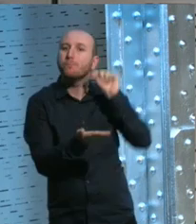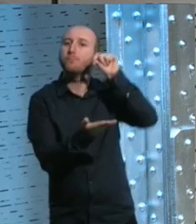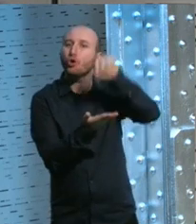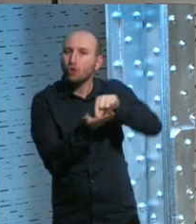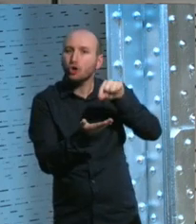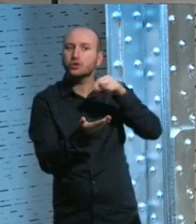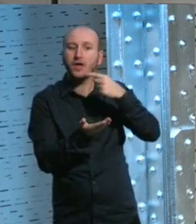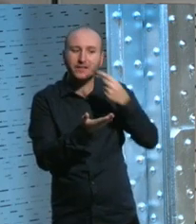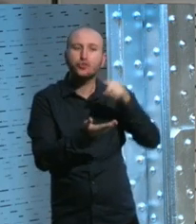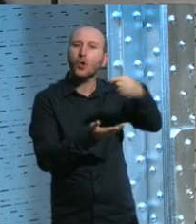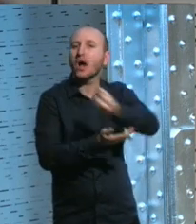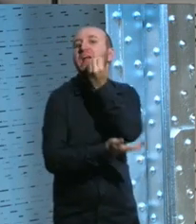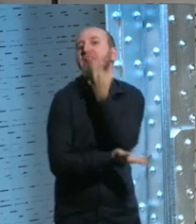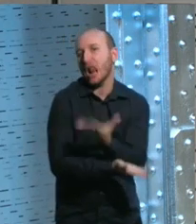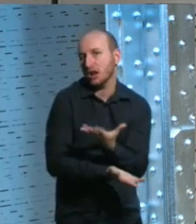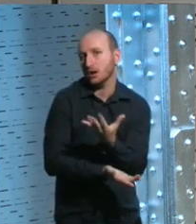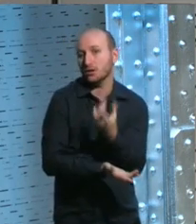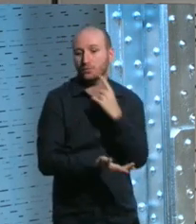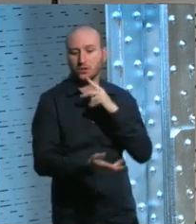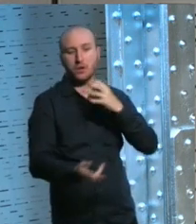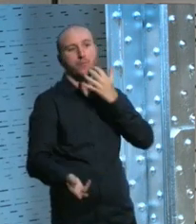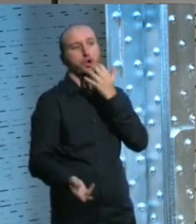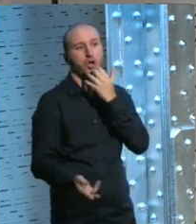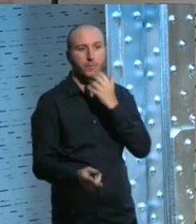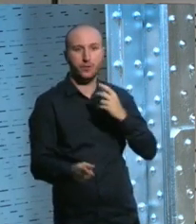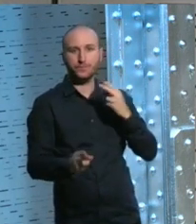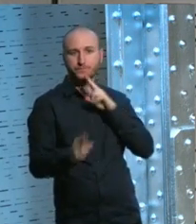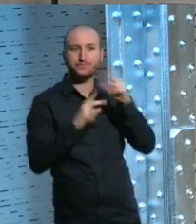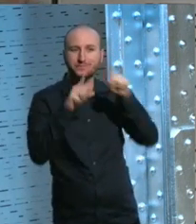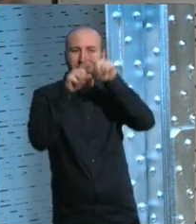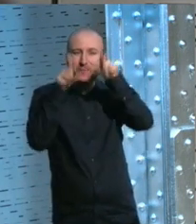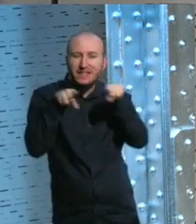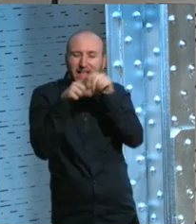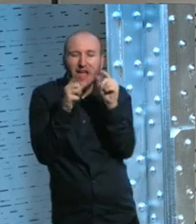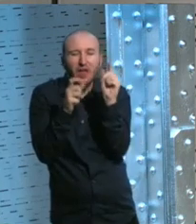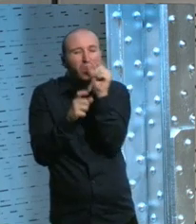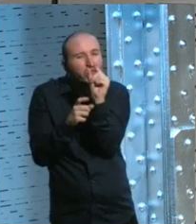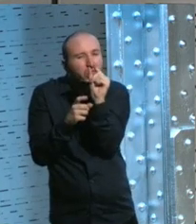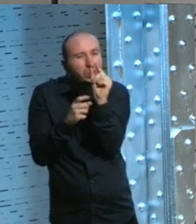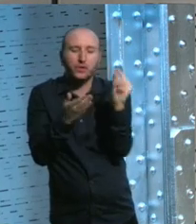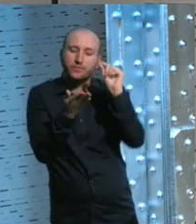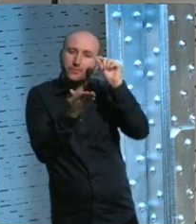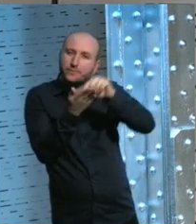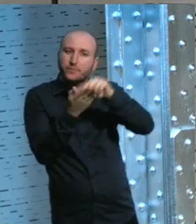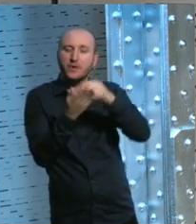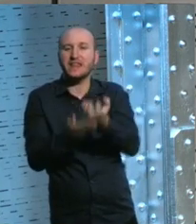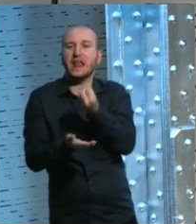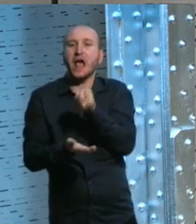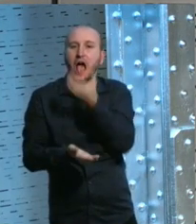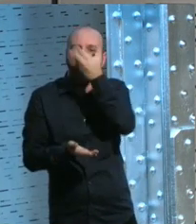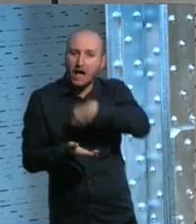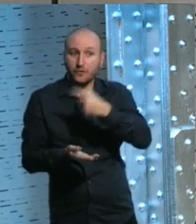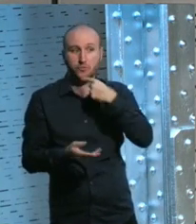y digo ¿cómo estás? Y entonces en vez de escribir ¿cómo estás? En esa pantalla demasiado chiquita del iPhone, y entonces